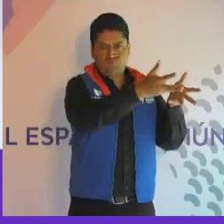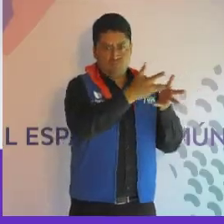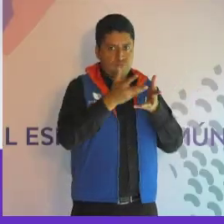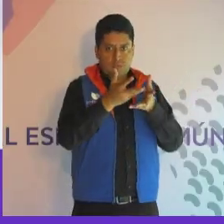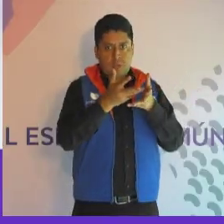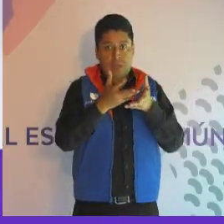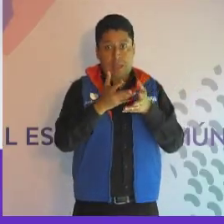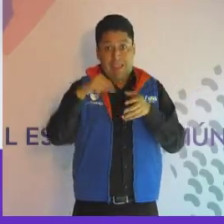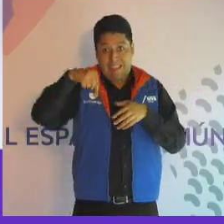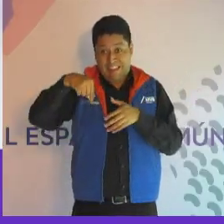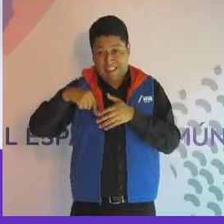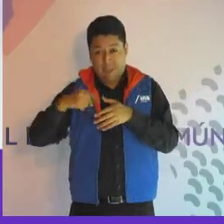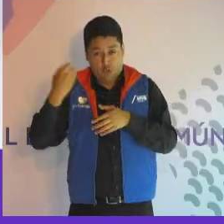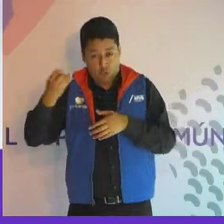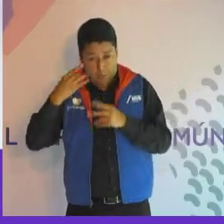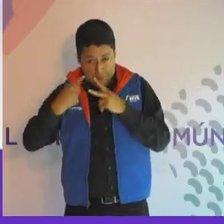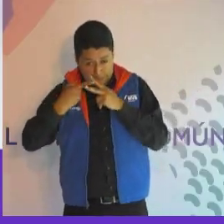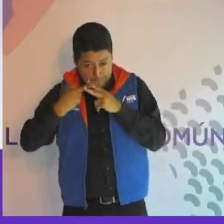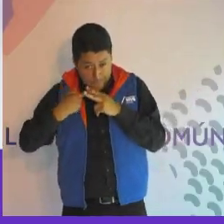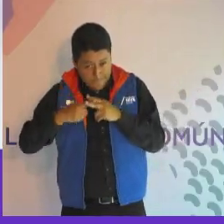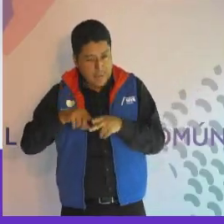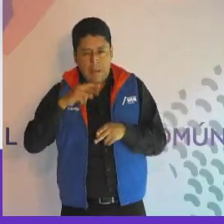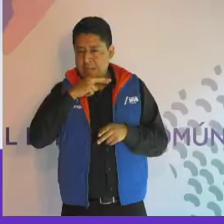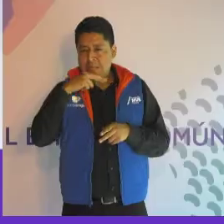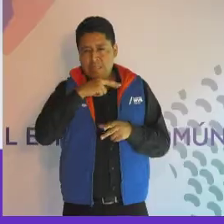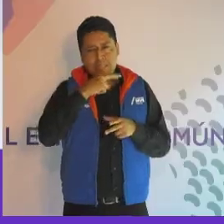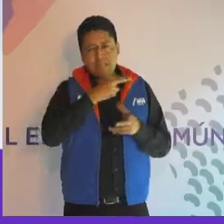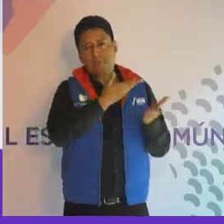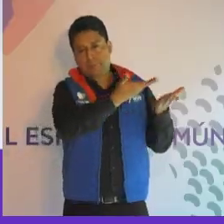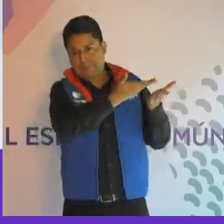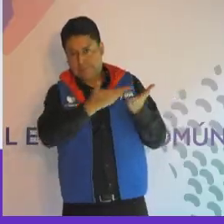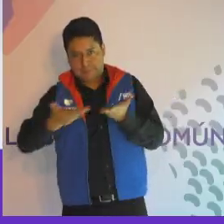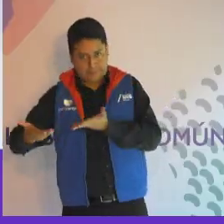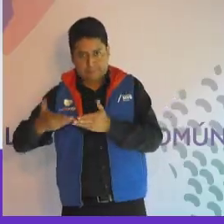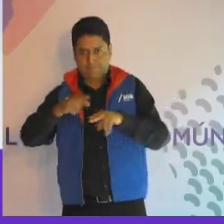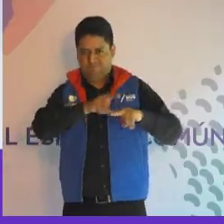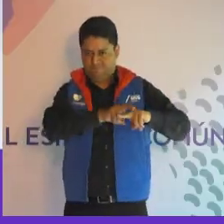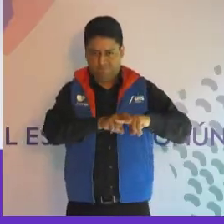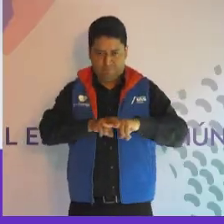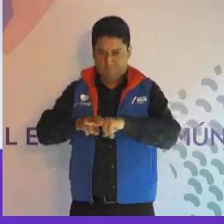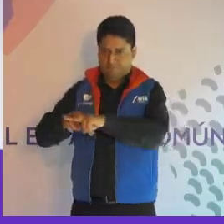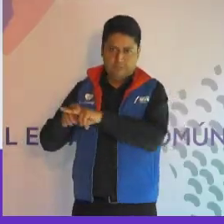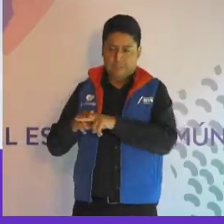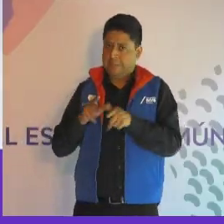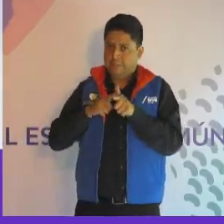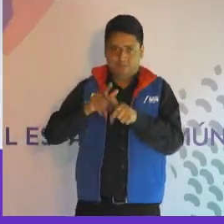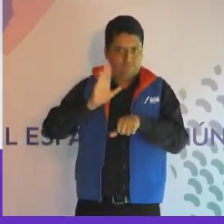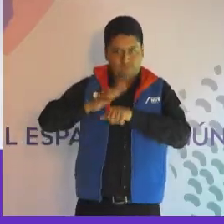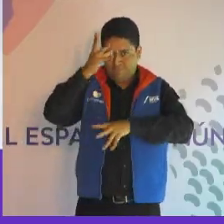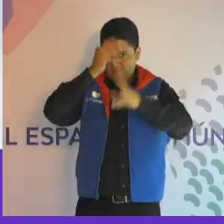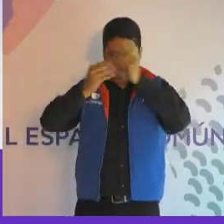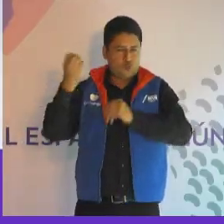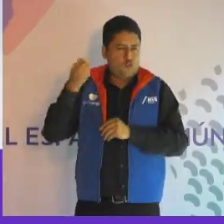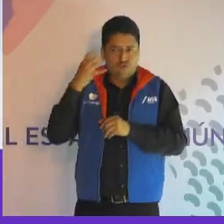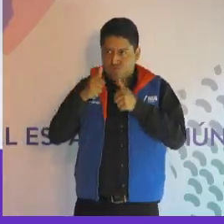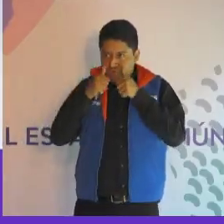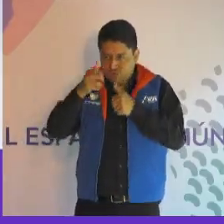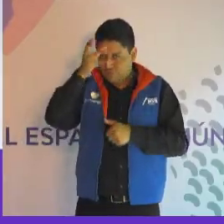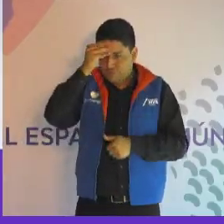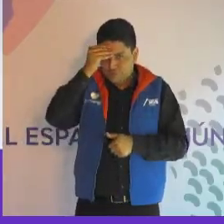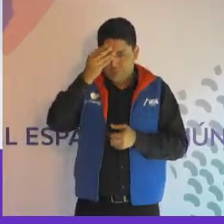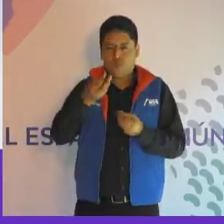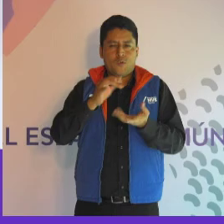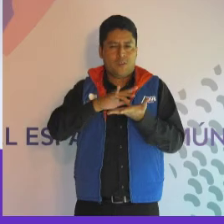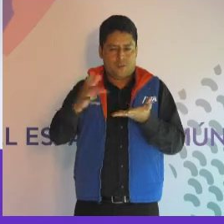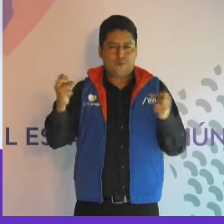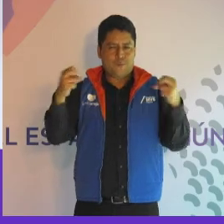Exactamente. rápido y a poder avanzar en nuestro programa para disfrutarlo y aprovechar a nuestros ponentes sobre todo. Muchísimas gracias y nos vemos en un momento más. Nos vemos